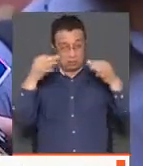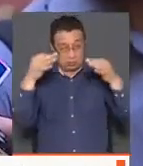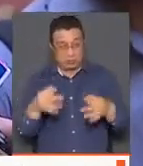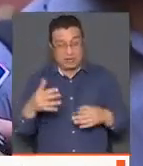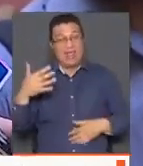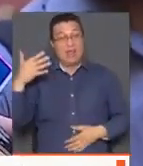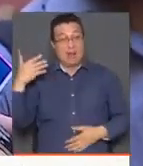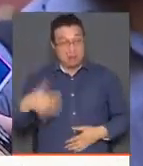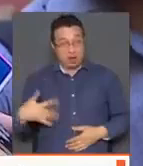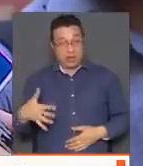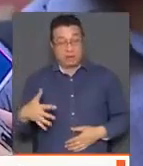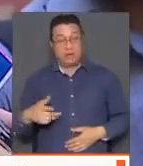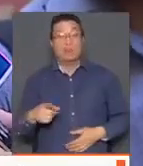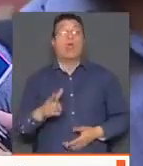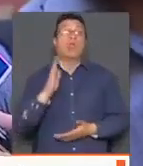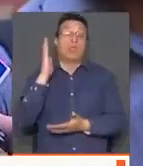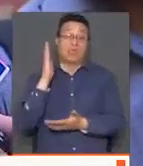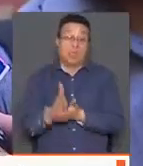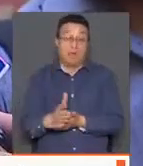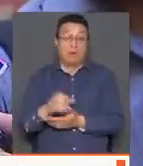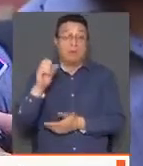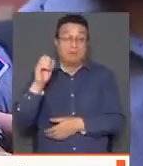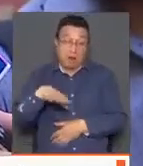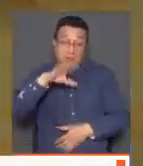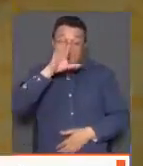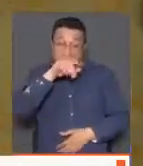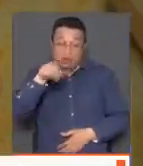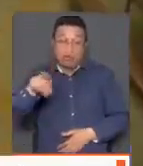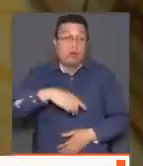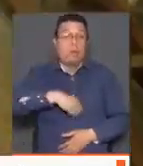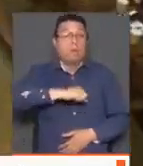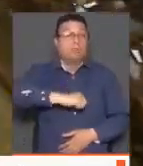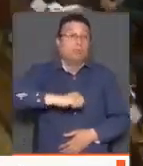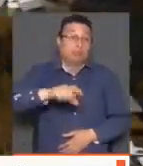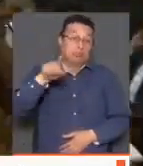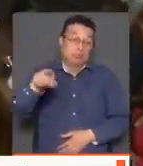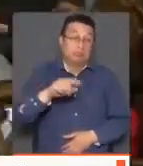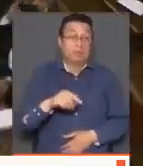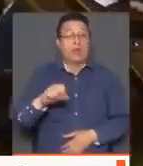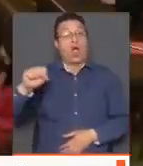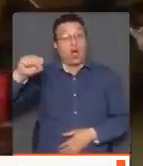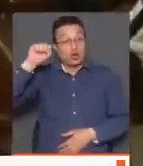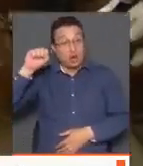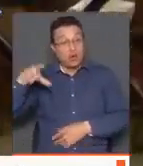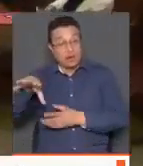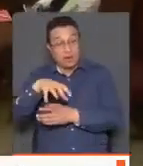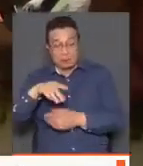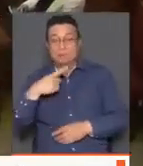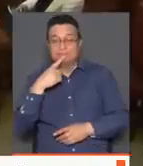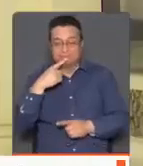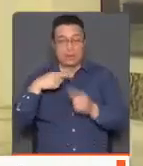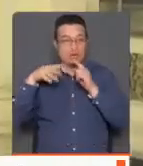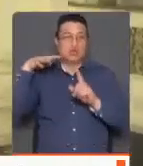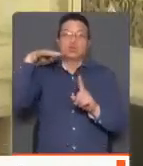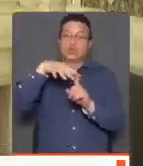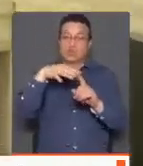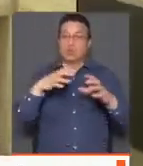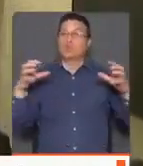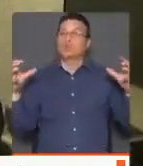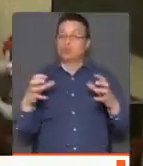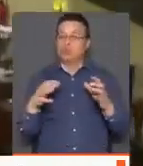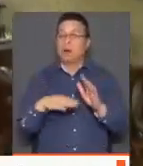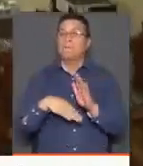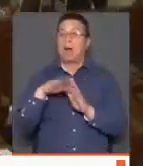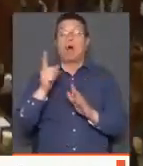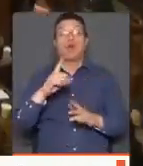importante, tendrán que pagar el costo quienes se niegan a ello. Desde el Partido Comunista, en tanto, se hace una crítica más dura en el caso de que no